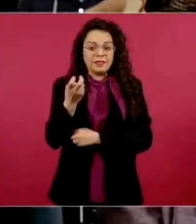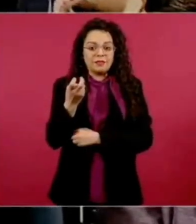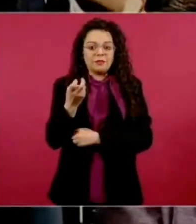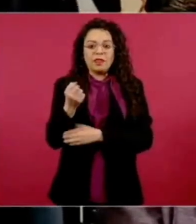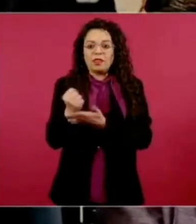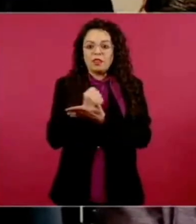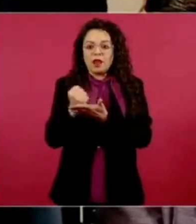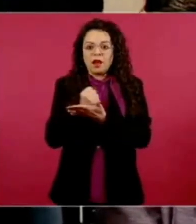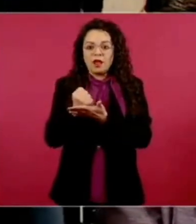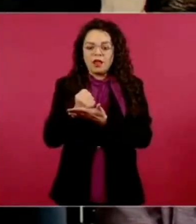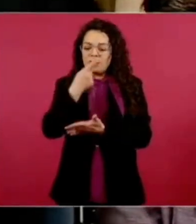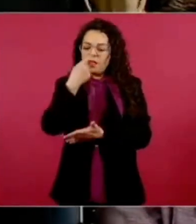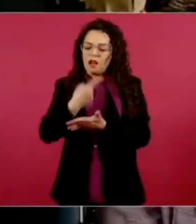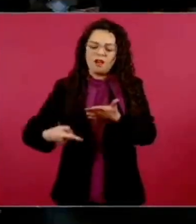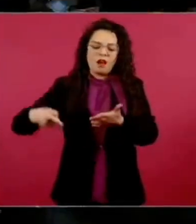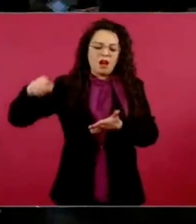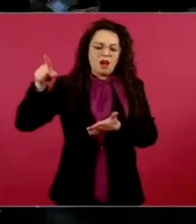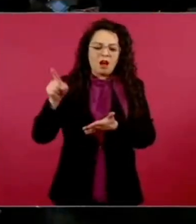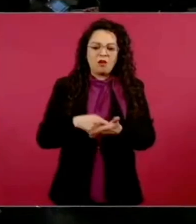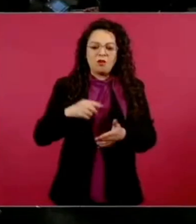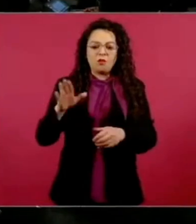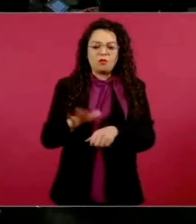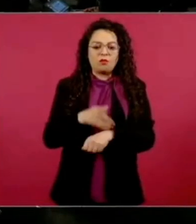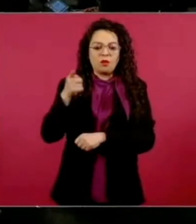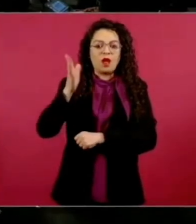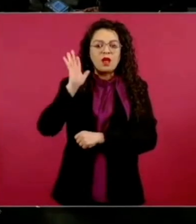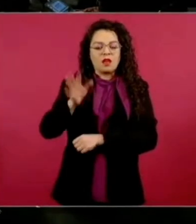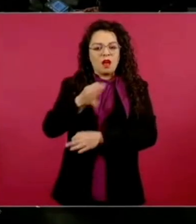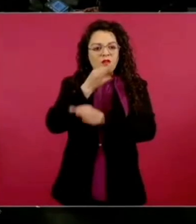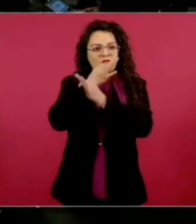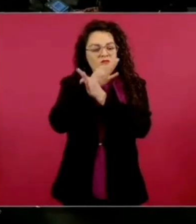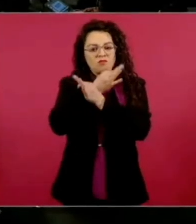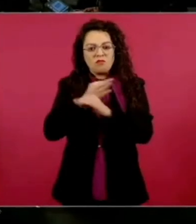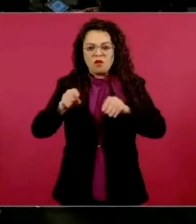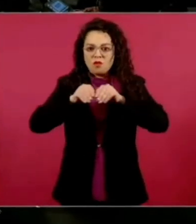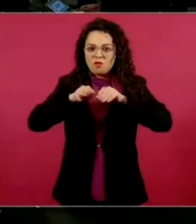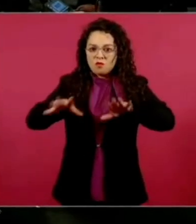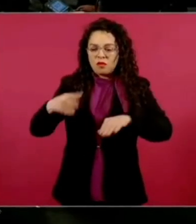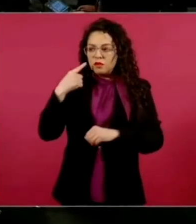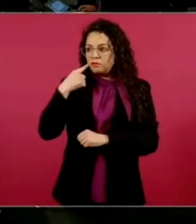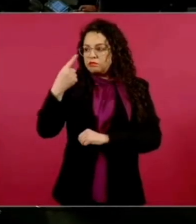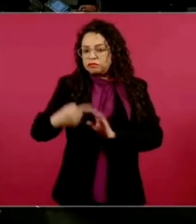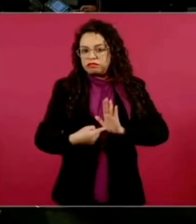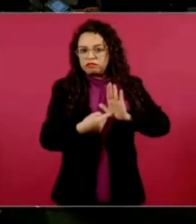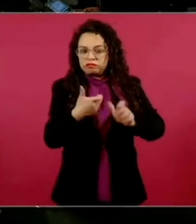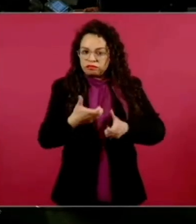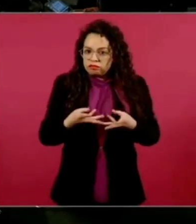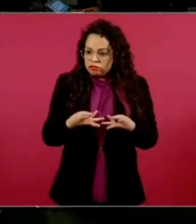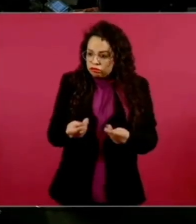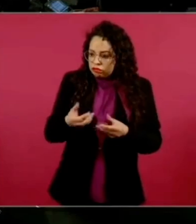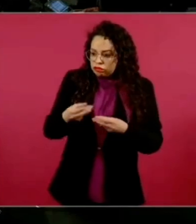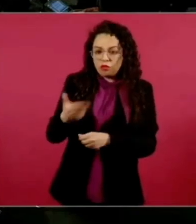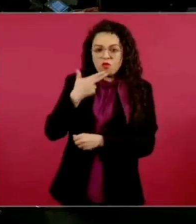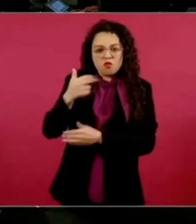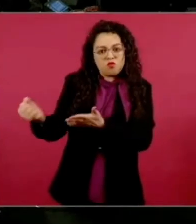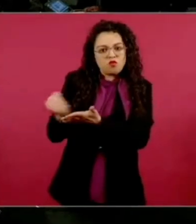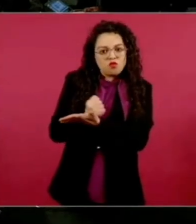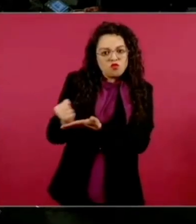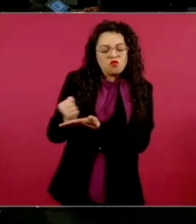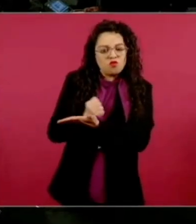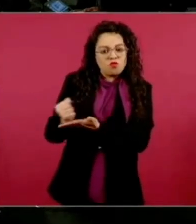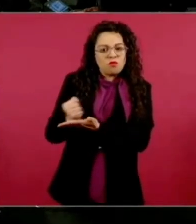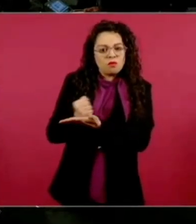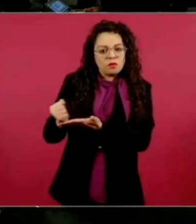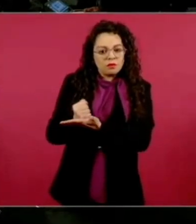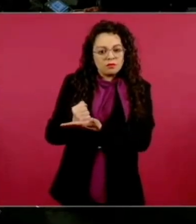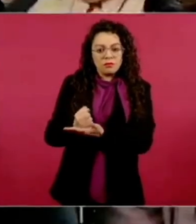canceladas apenas después de que Contralínea reveló esta situación. Usted ha mandado ya una iniciativa para reformar,